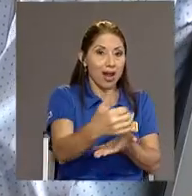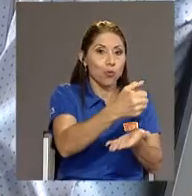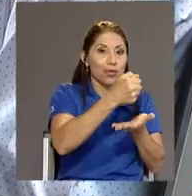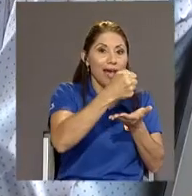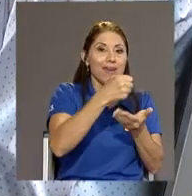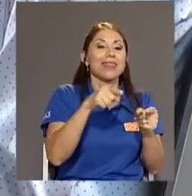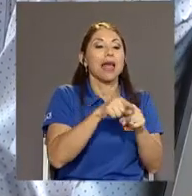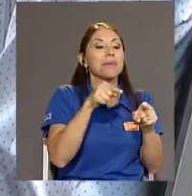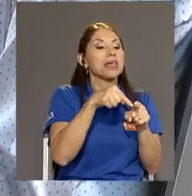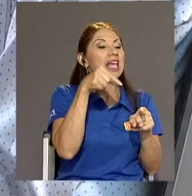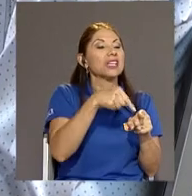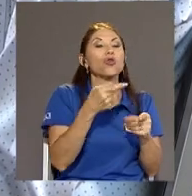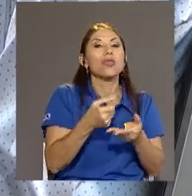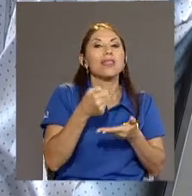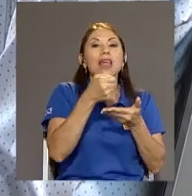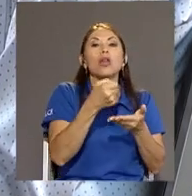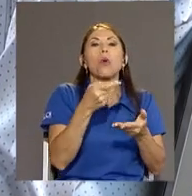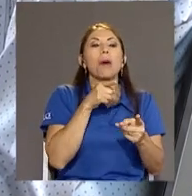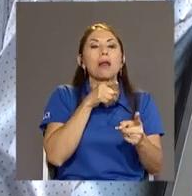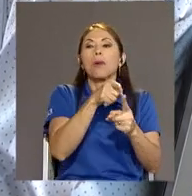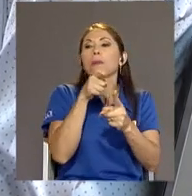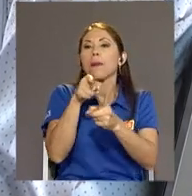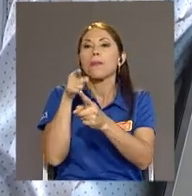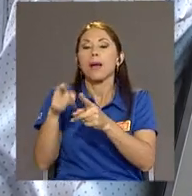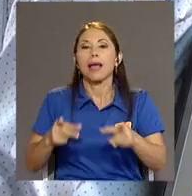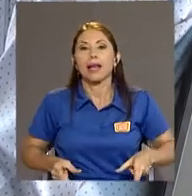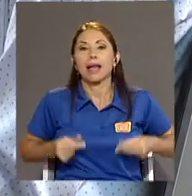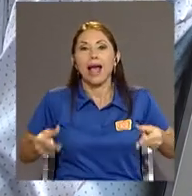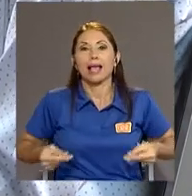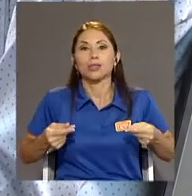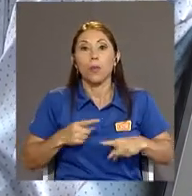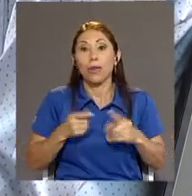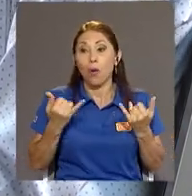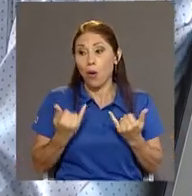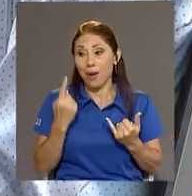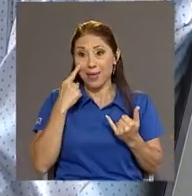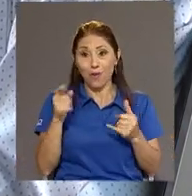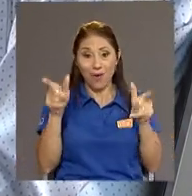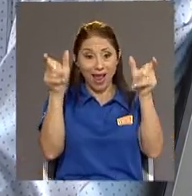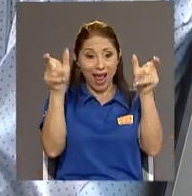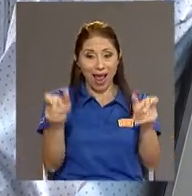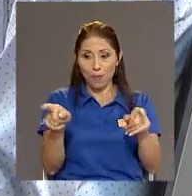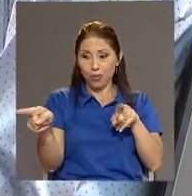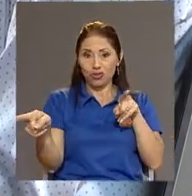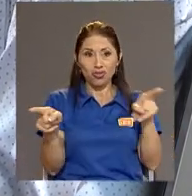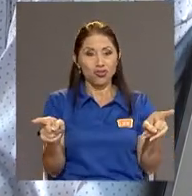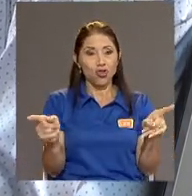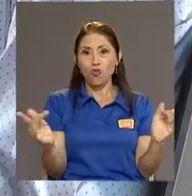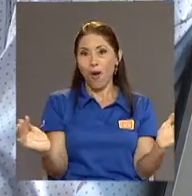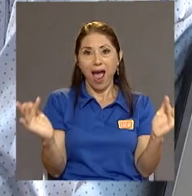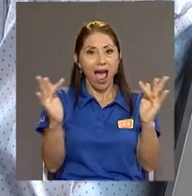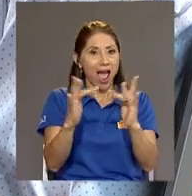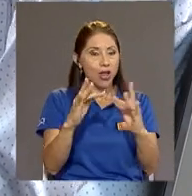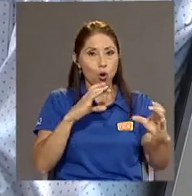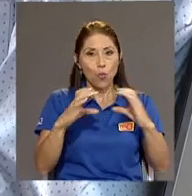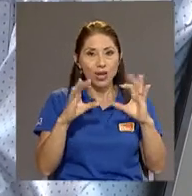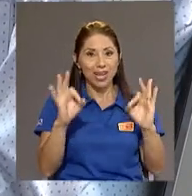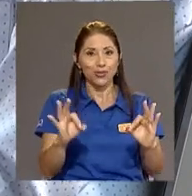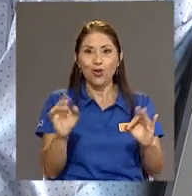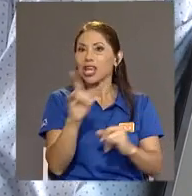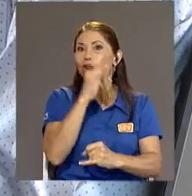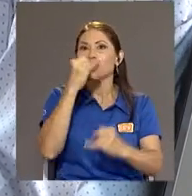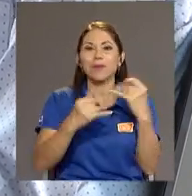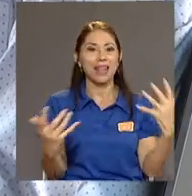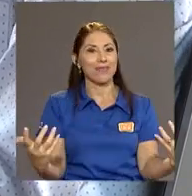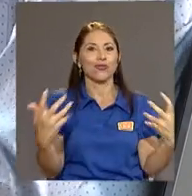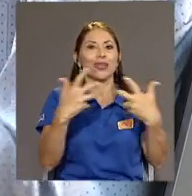A partir de ahí, me parece que ha venido una incomunicación entre ambos entes ministeriales y no terminan de fusionarse, por ejemplo, como en el caso de Brasil, que